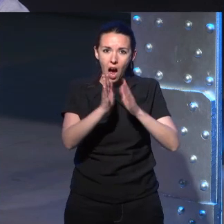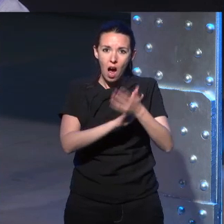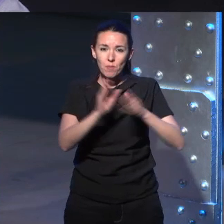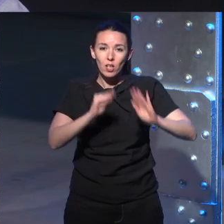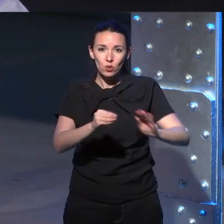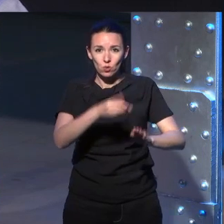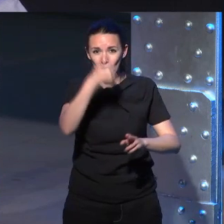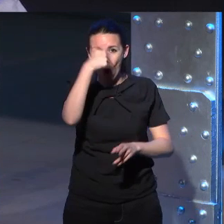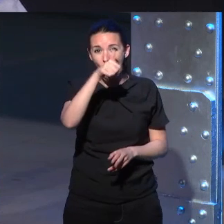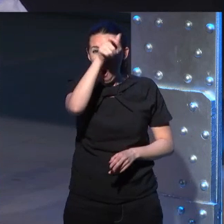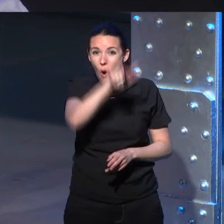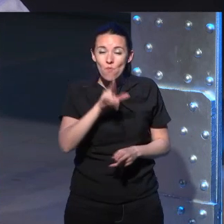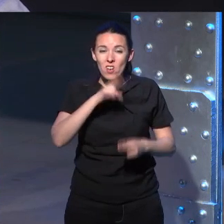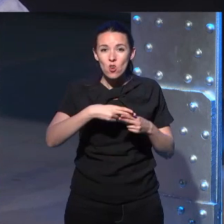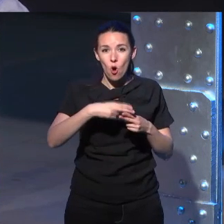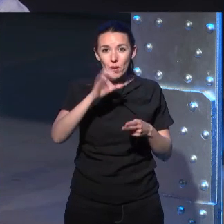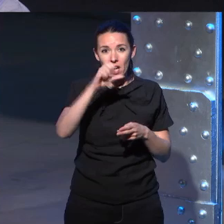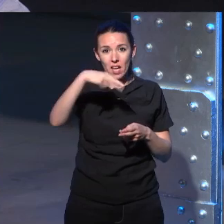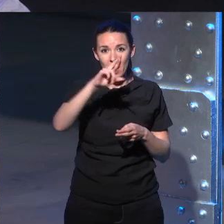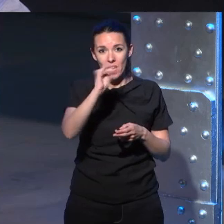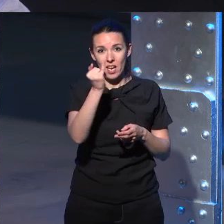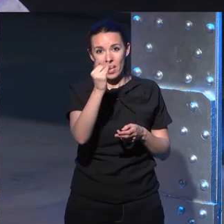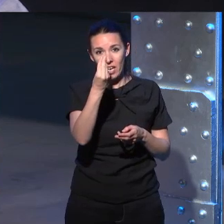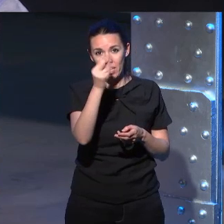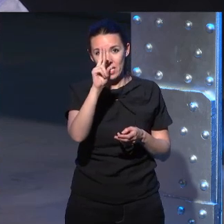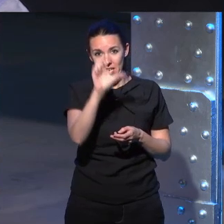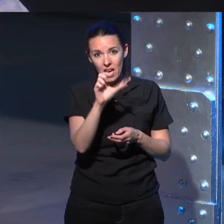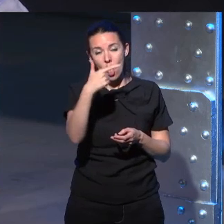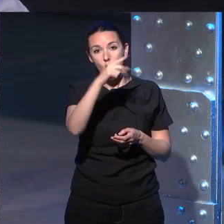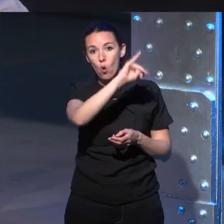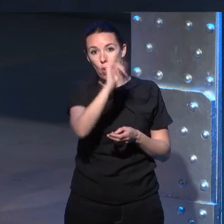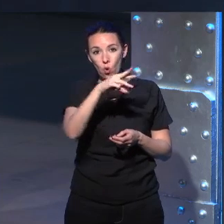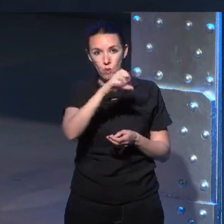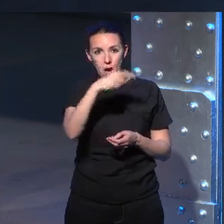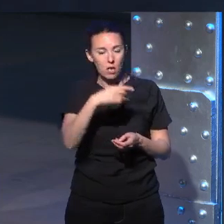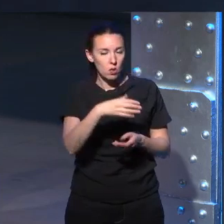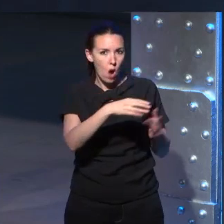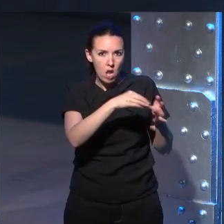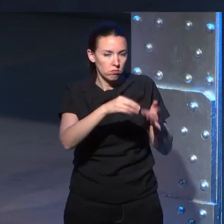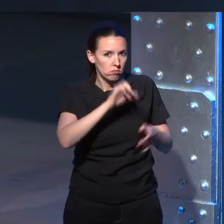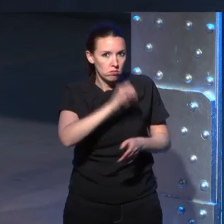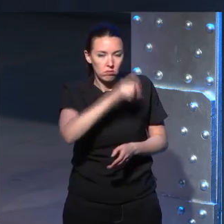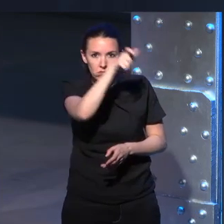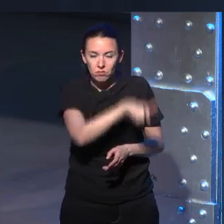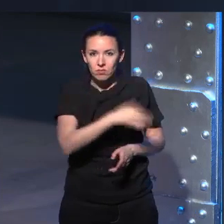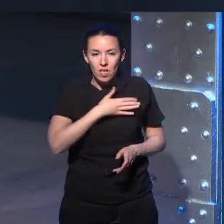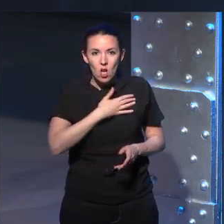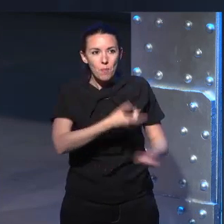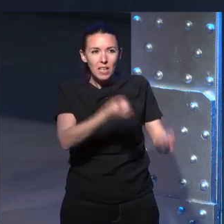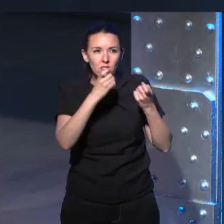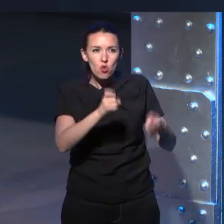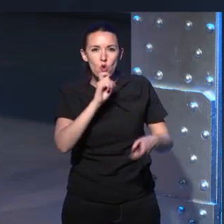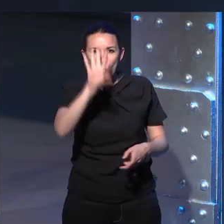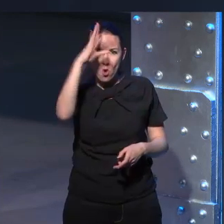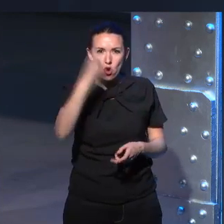llamado Enrique Guzmán, que fue mi ídolo y que fue una de las personas que me enseñó cómo se podía hacer rock and roll